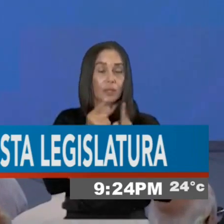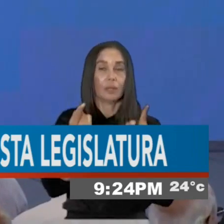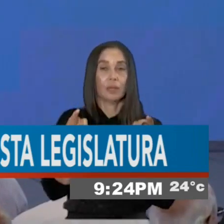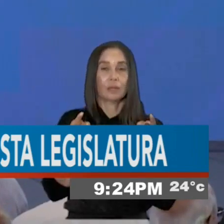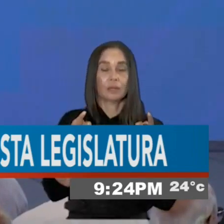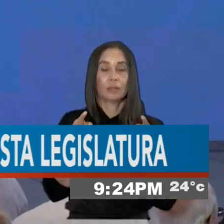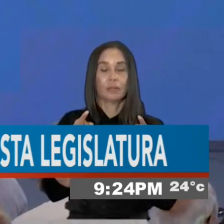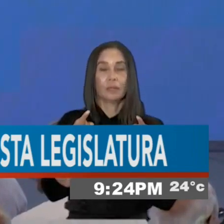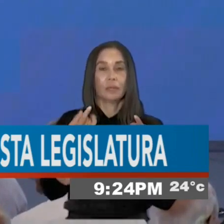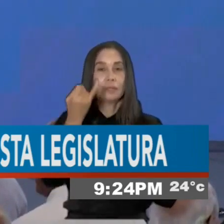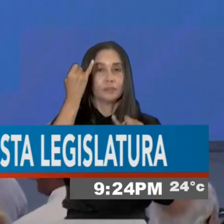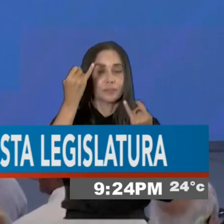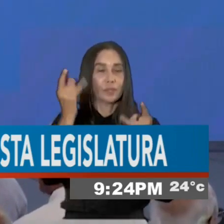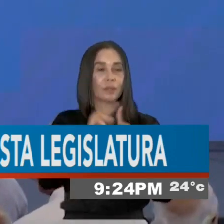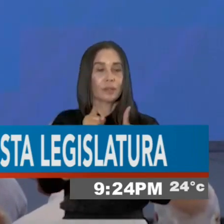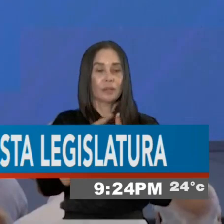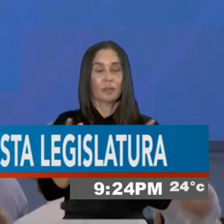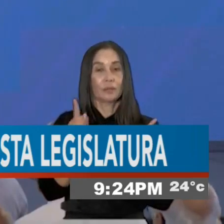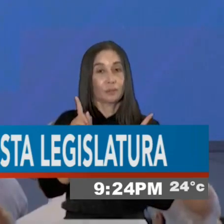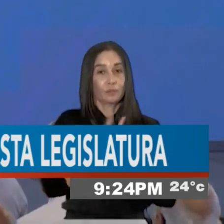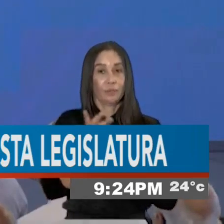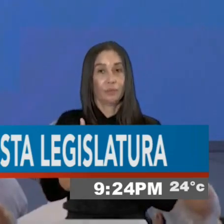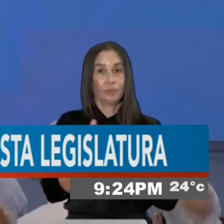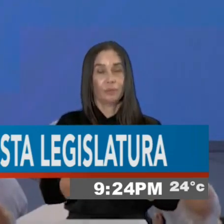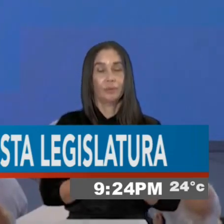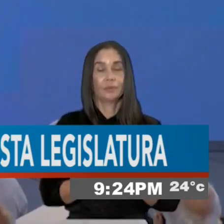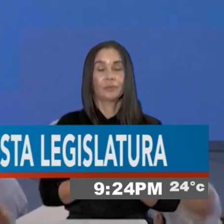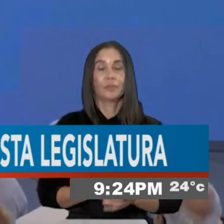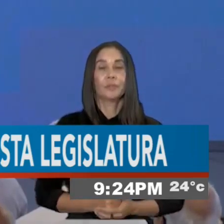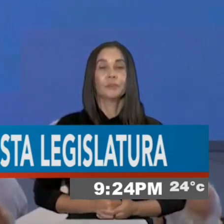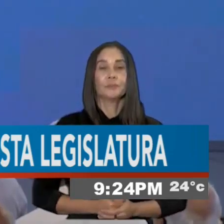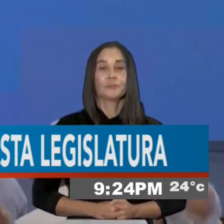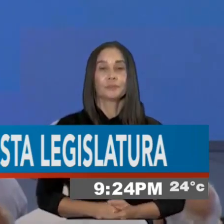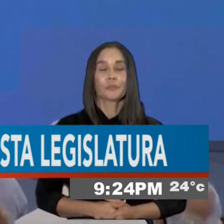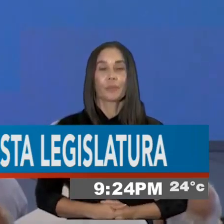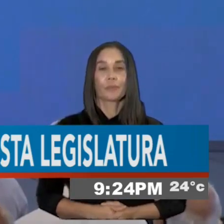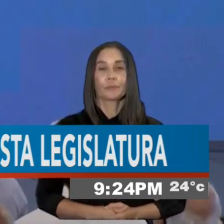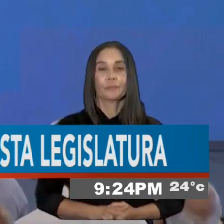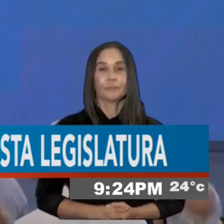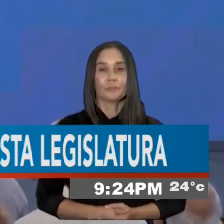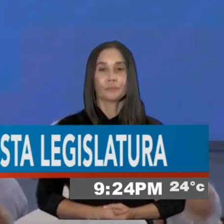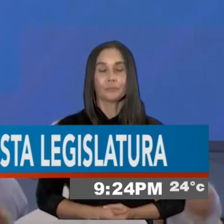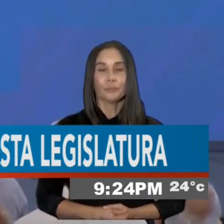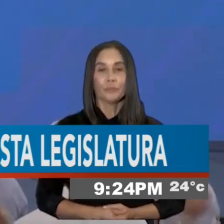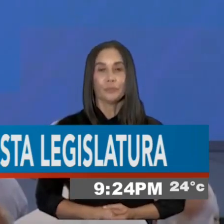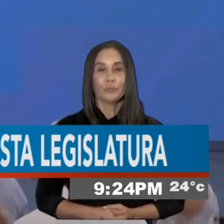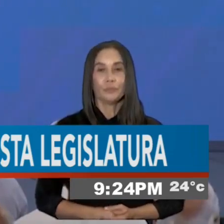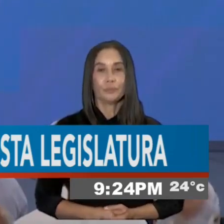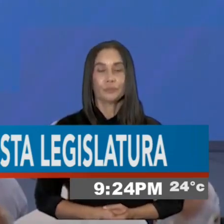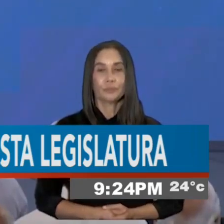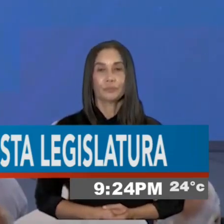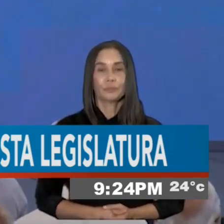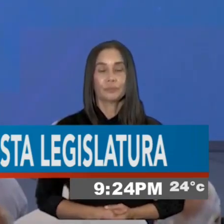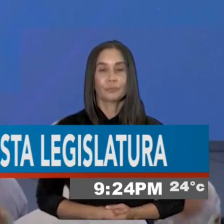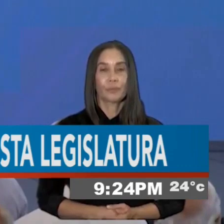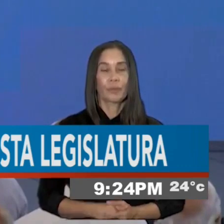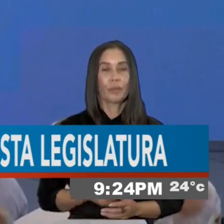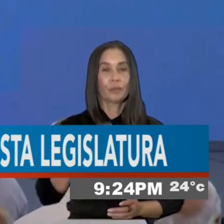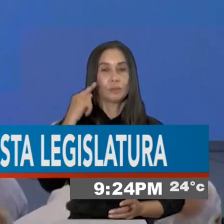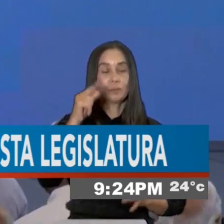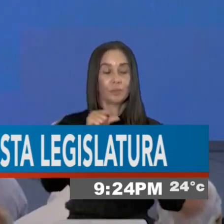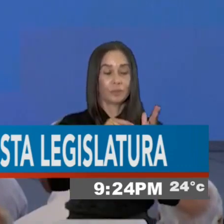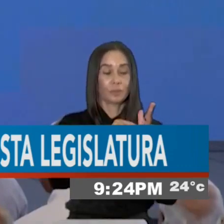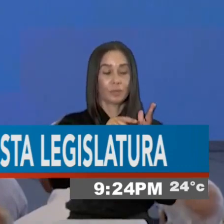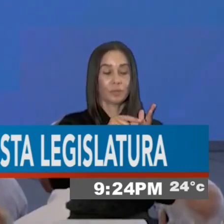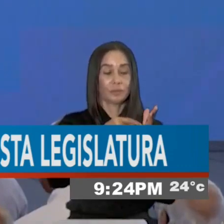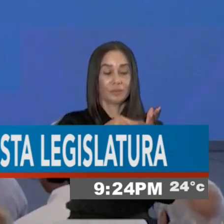de ideológicas y de criterios que hay en torno al código. Yo creo que ese código